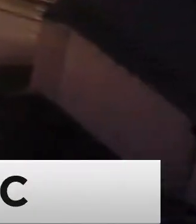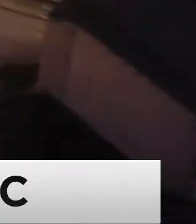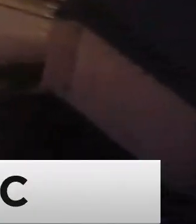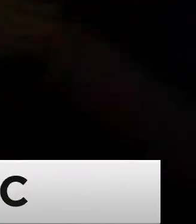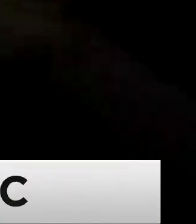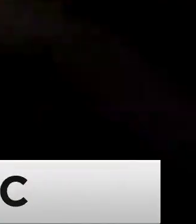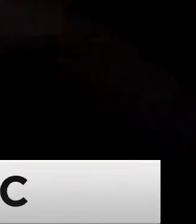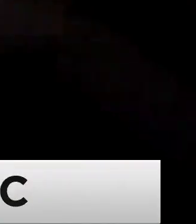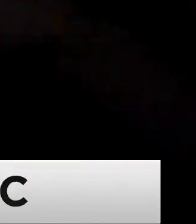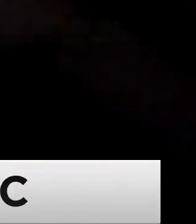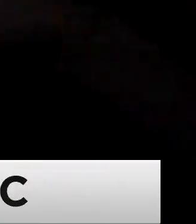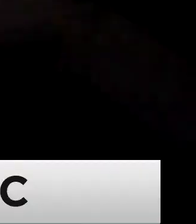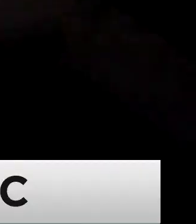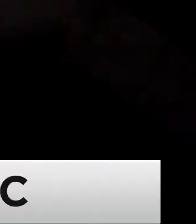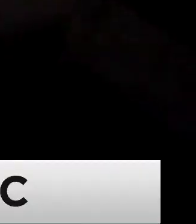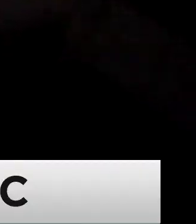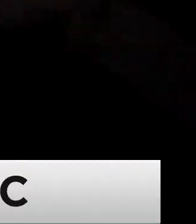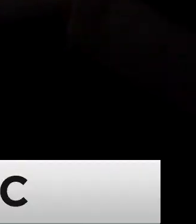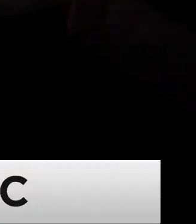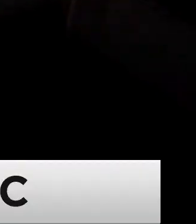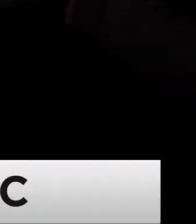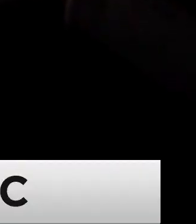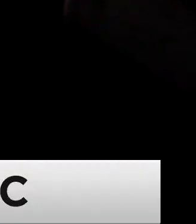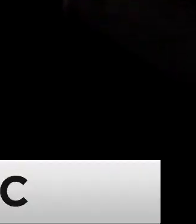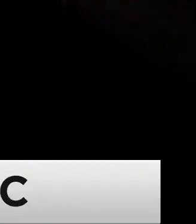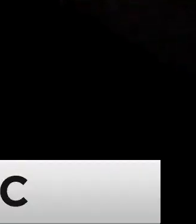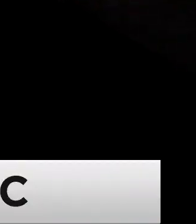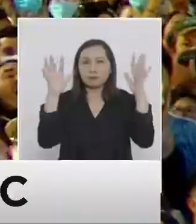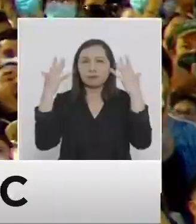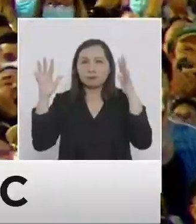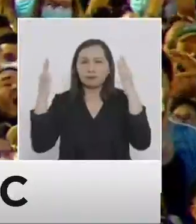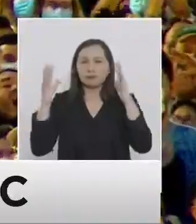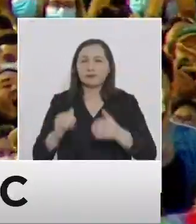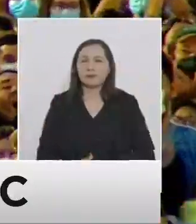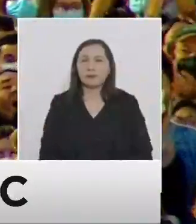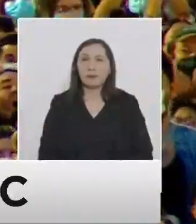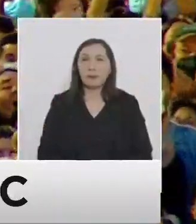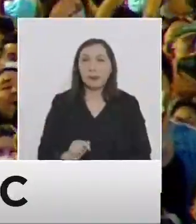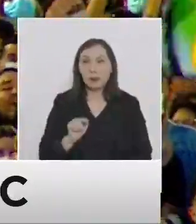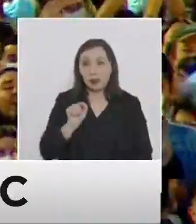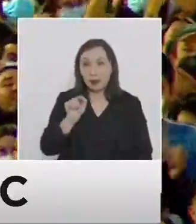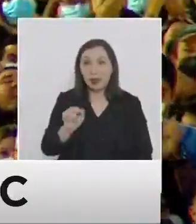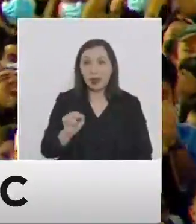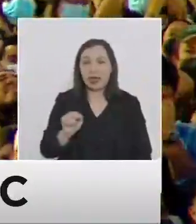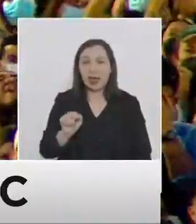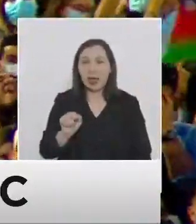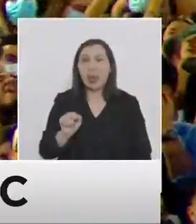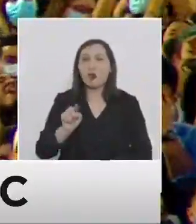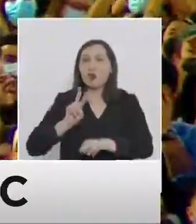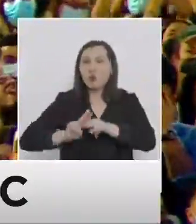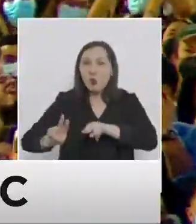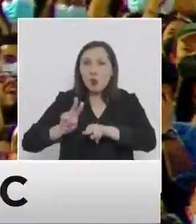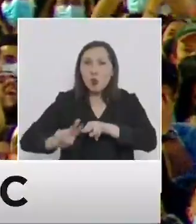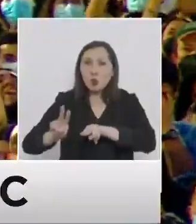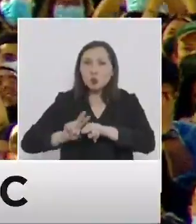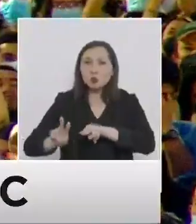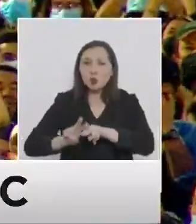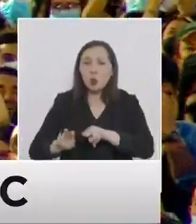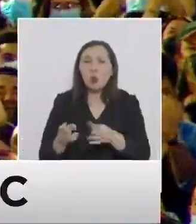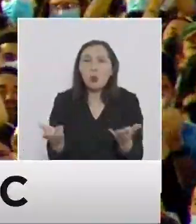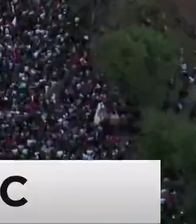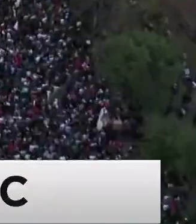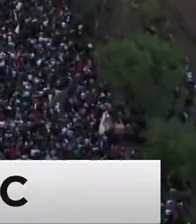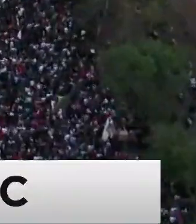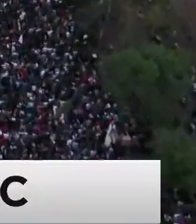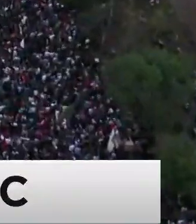social. Muchos de ellos y ellas llegaron hasta la Plaza de la Constitución, donde el líder Frente Amplista a ratos sonaba como aquel Boric de la